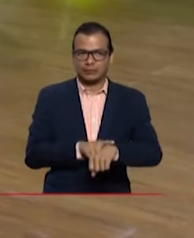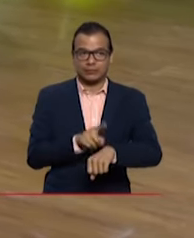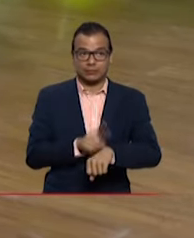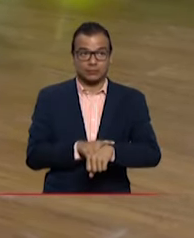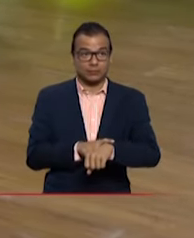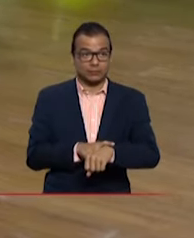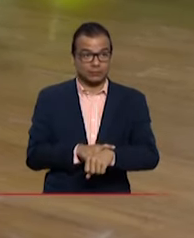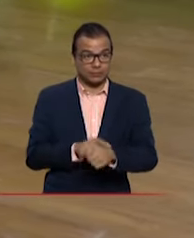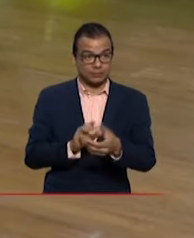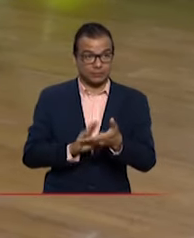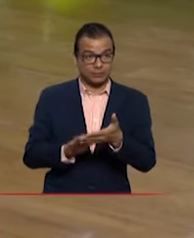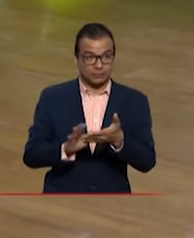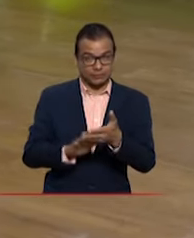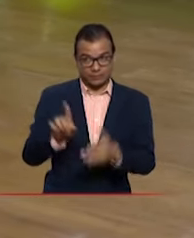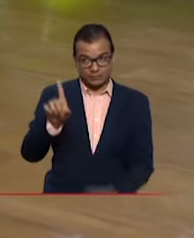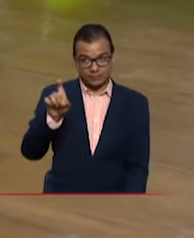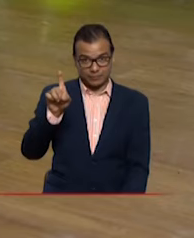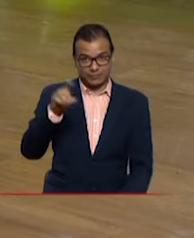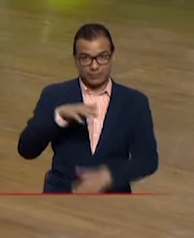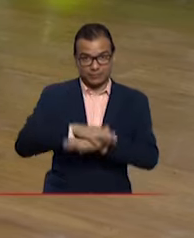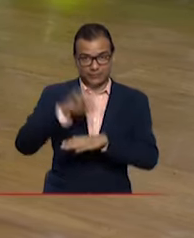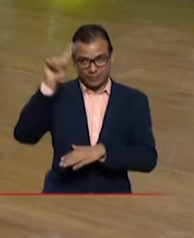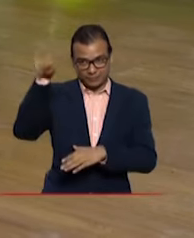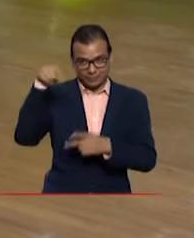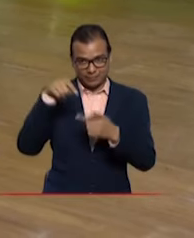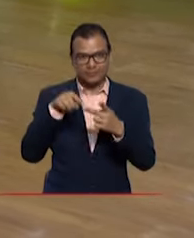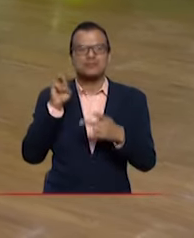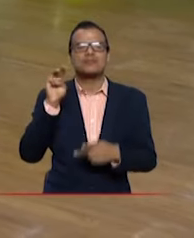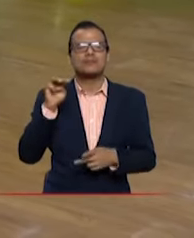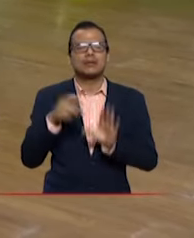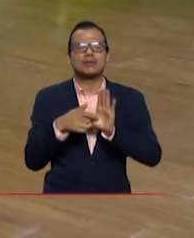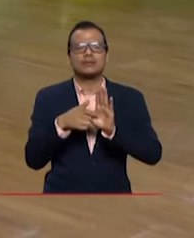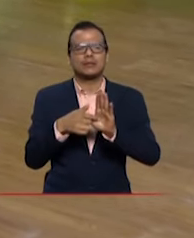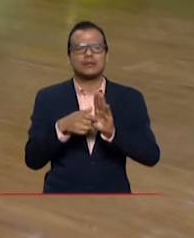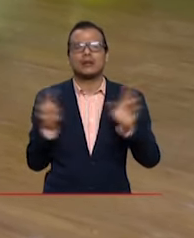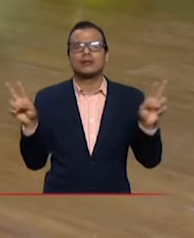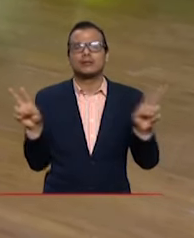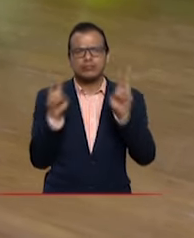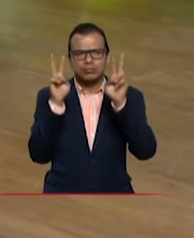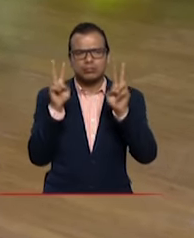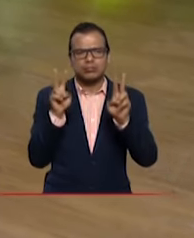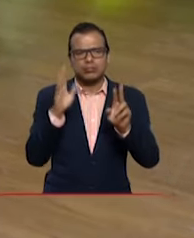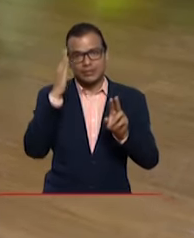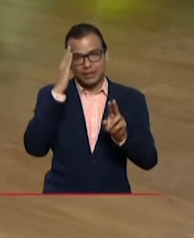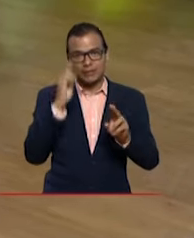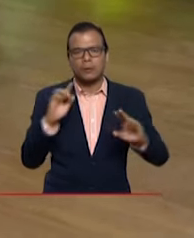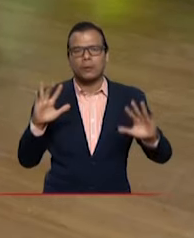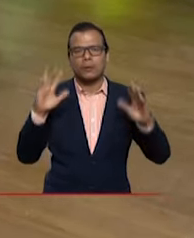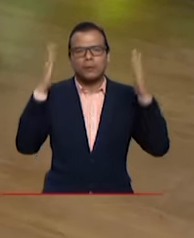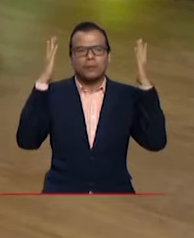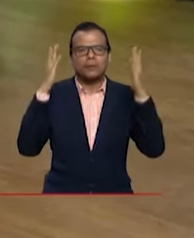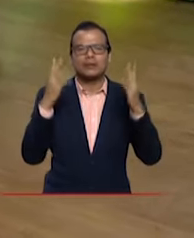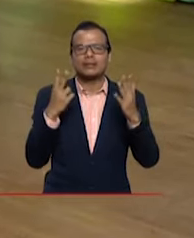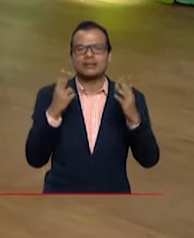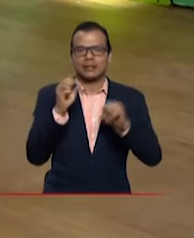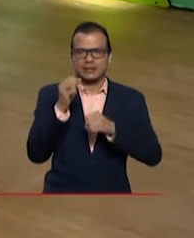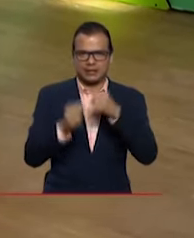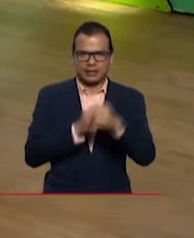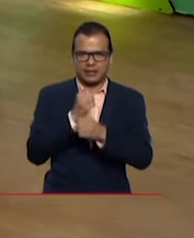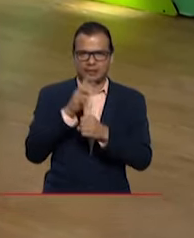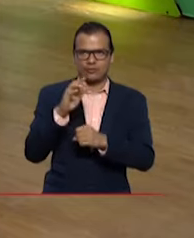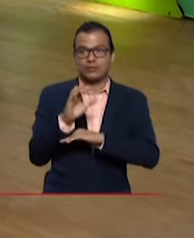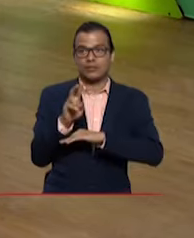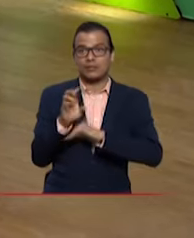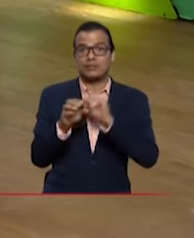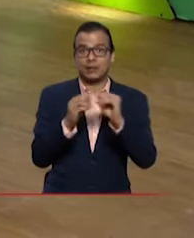7:30, no, mejor, a las 6 de la tarde, porque viene toda la transmisión del cumpleaños número 70 de la CBC. También pueden seguirnos